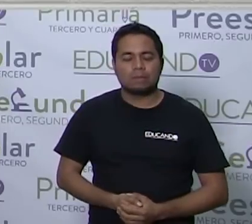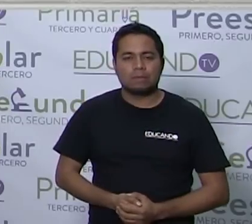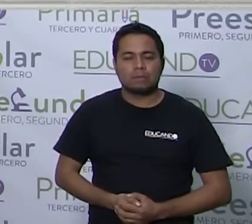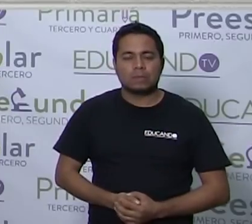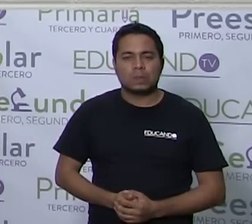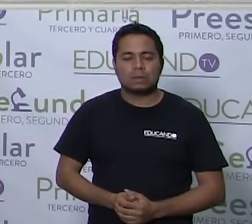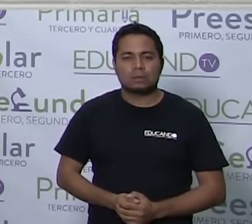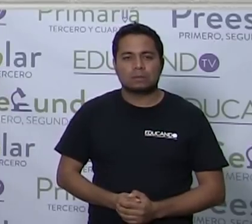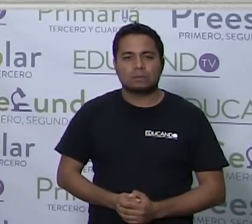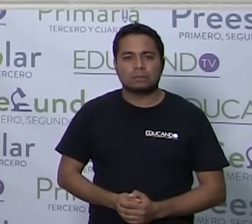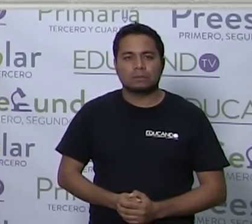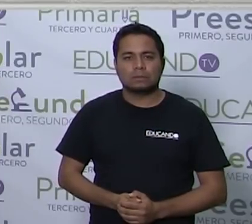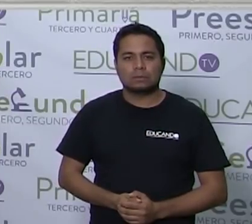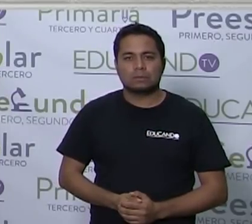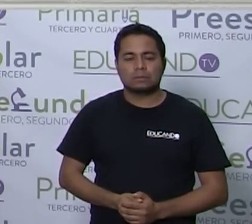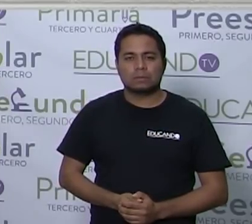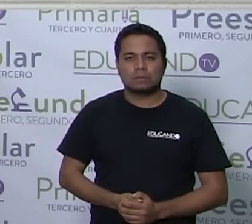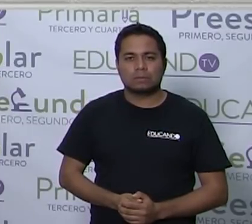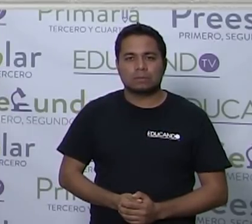la luna